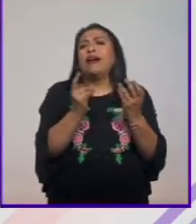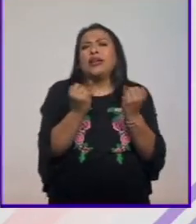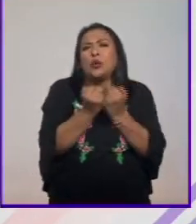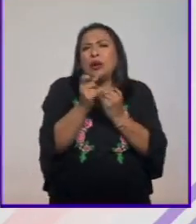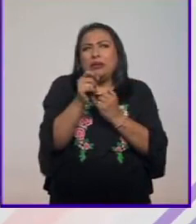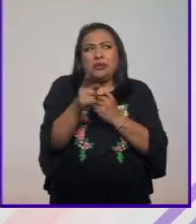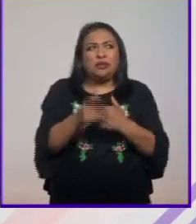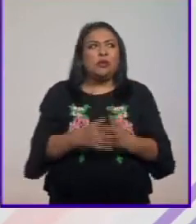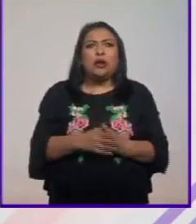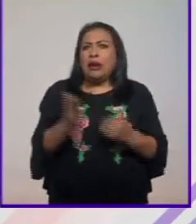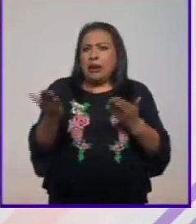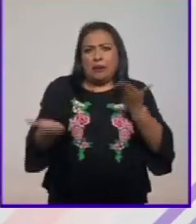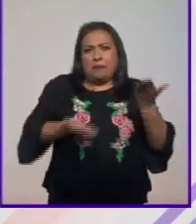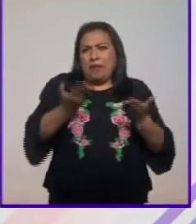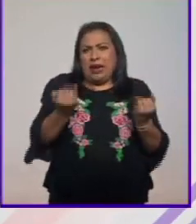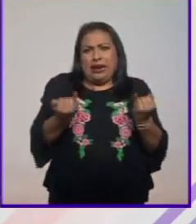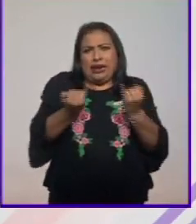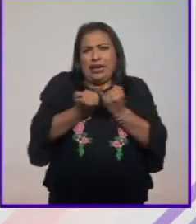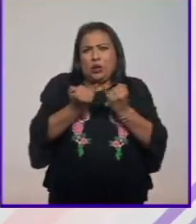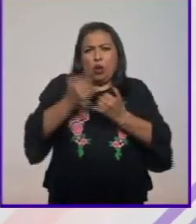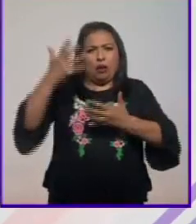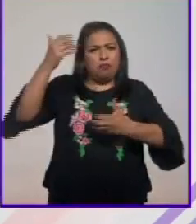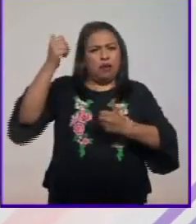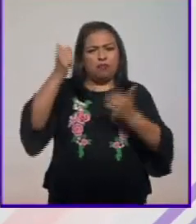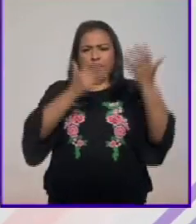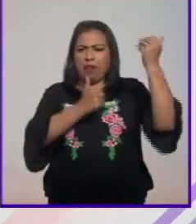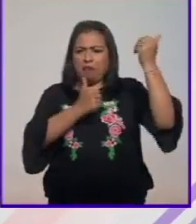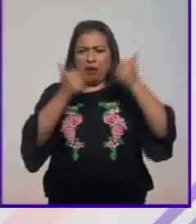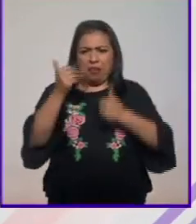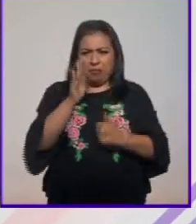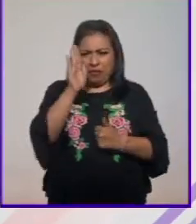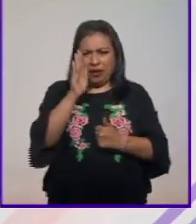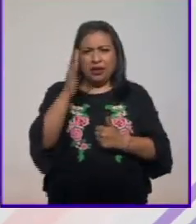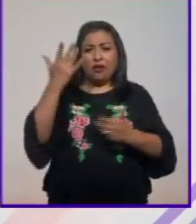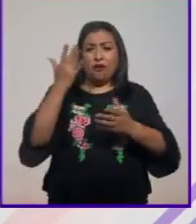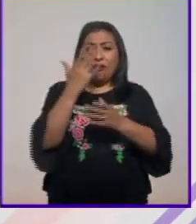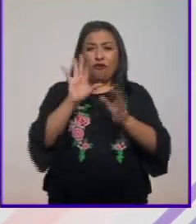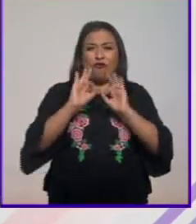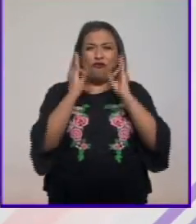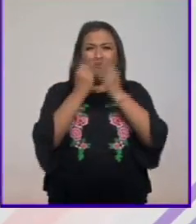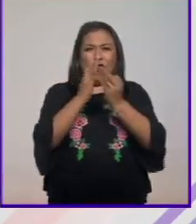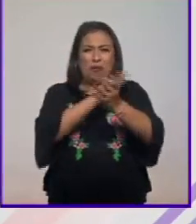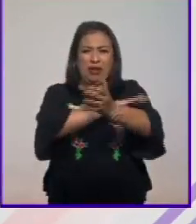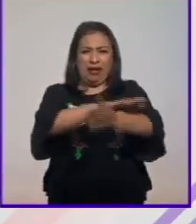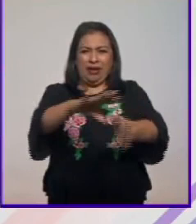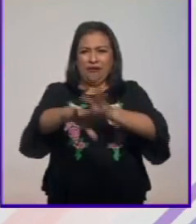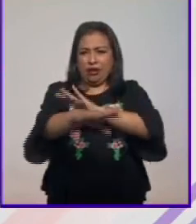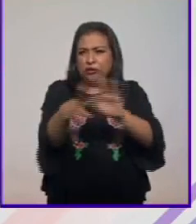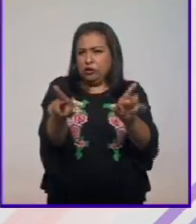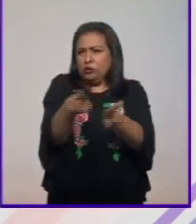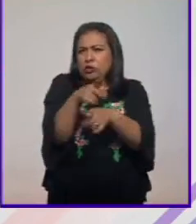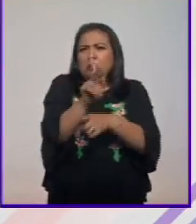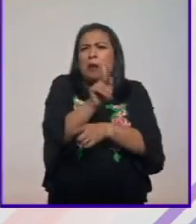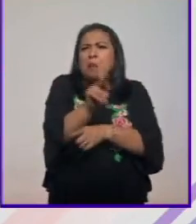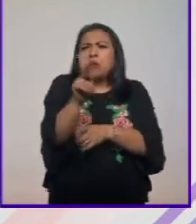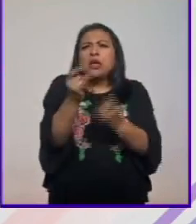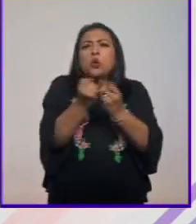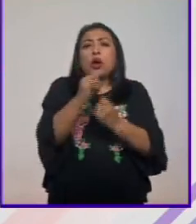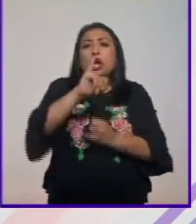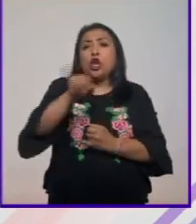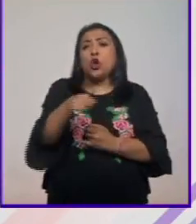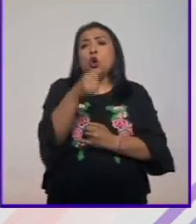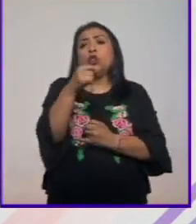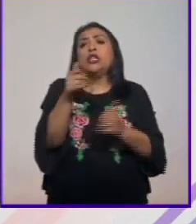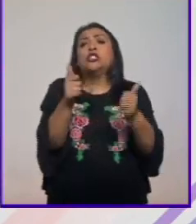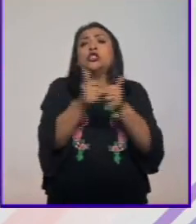así. Ajá. Como si tuvieran castañuelas y demás. Sí, o sea, con los brazos. Ajá. La forma musicalmente, o sea, es como jotas